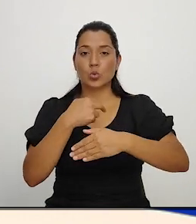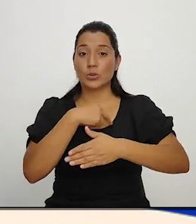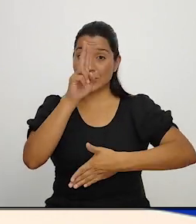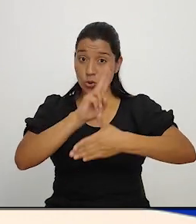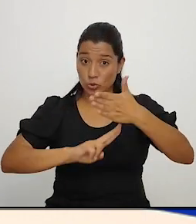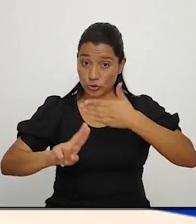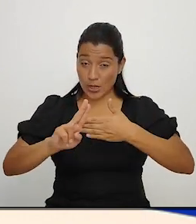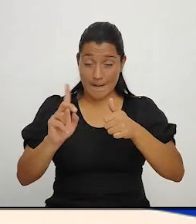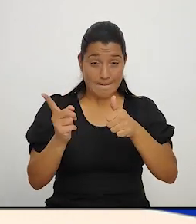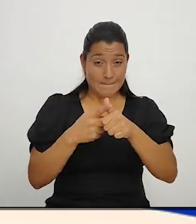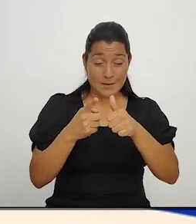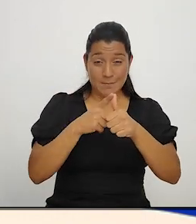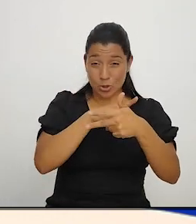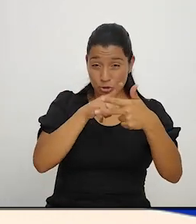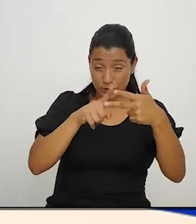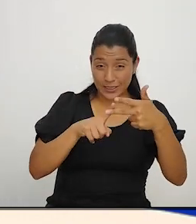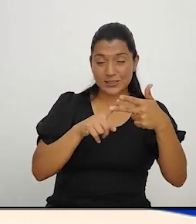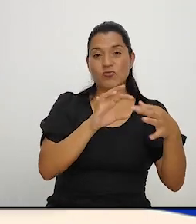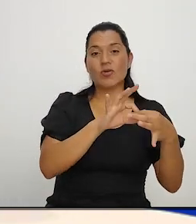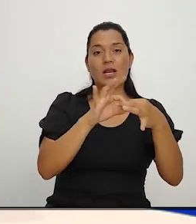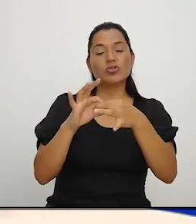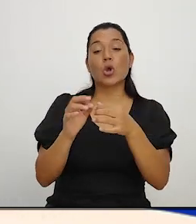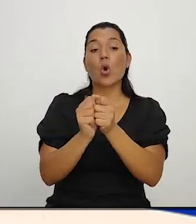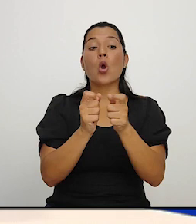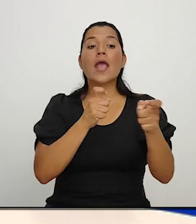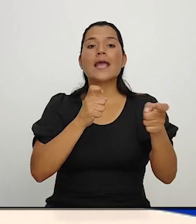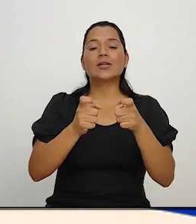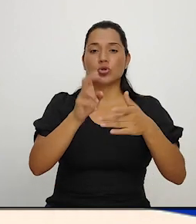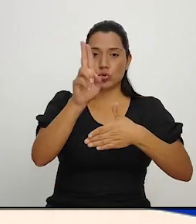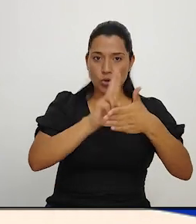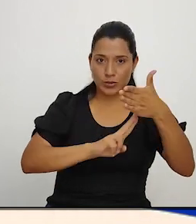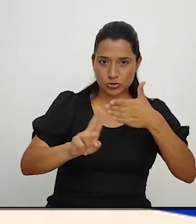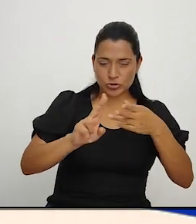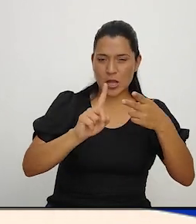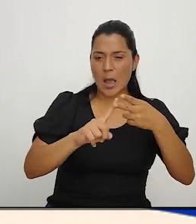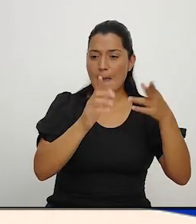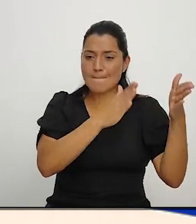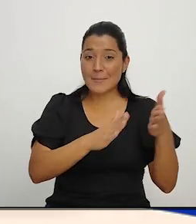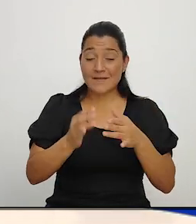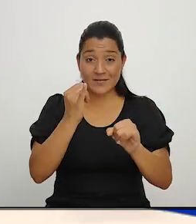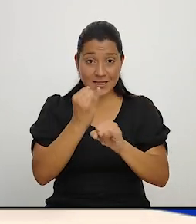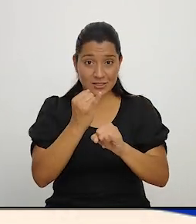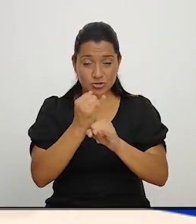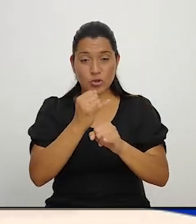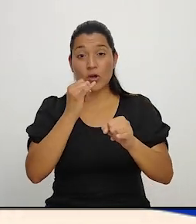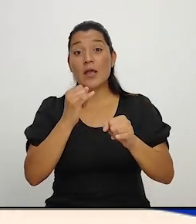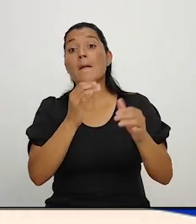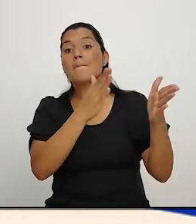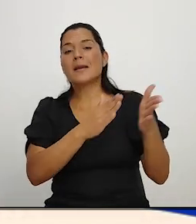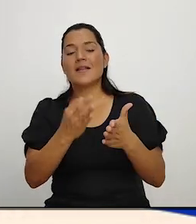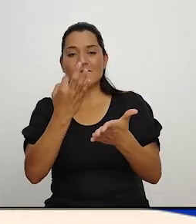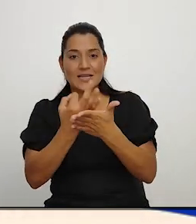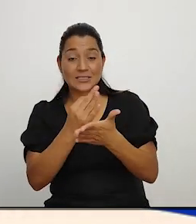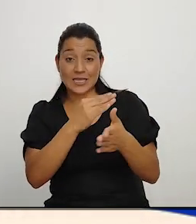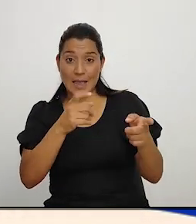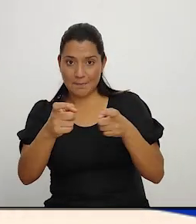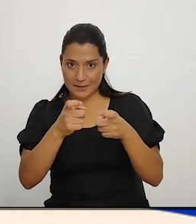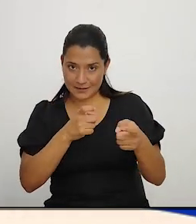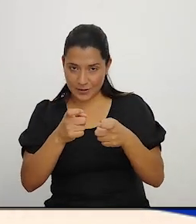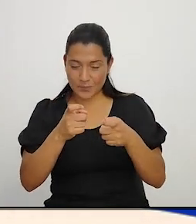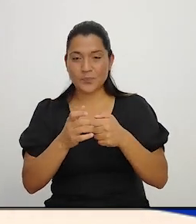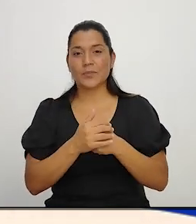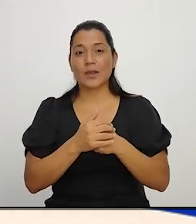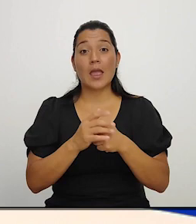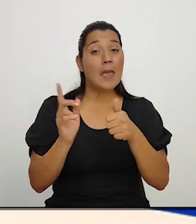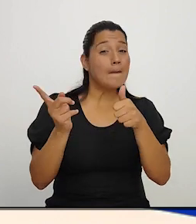primeros tres se relacionan con la gestión Universitaria planificación institucional financiera y administrativa el